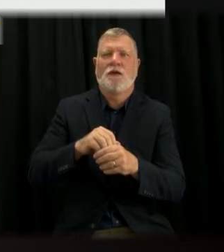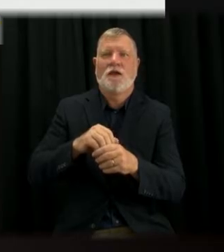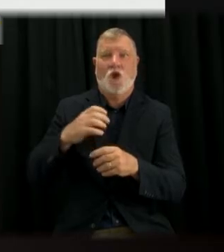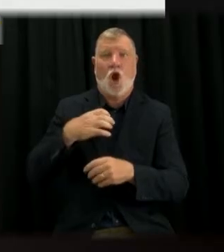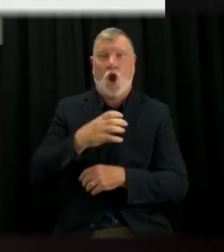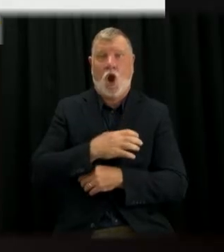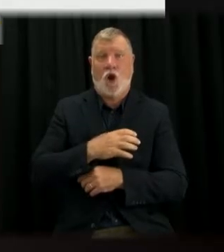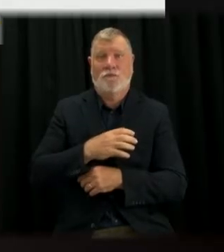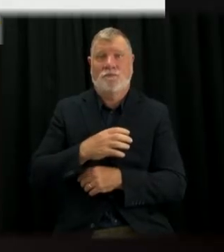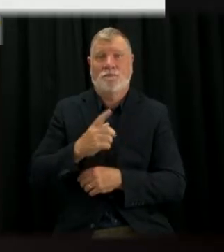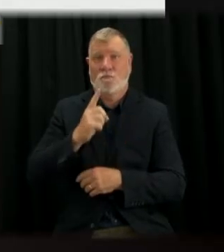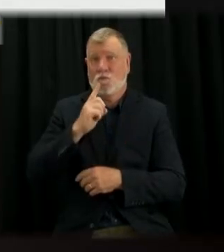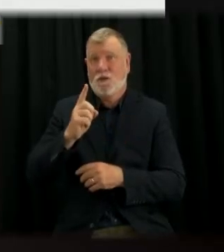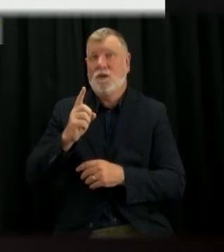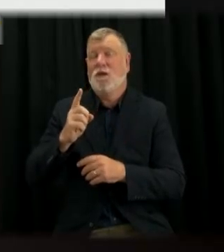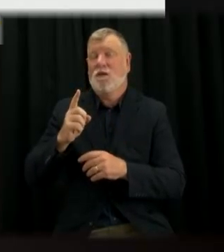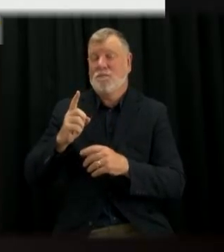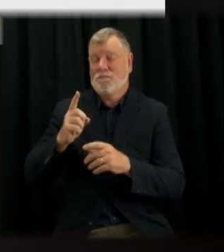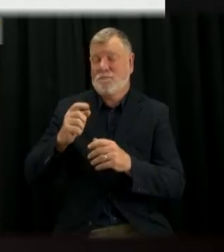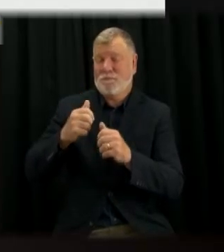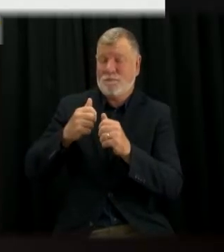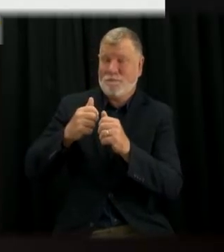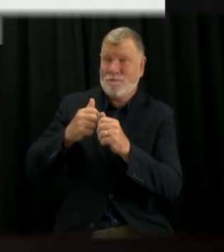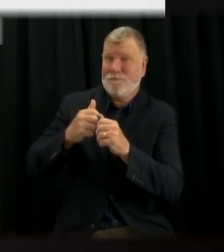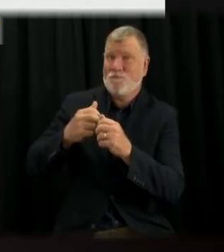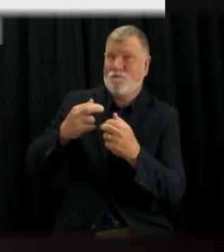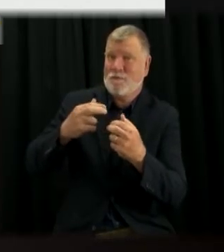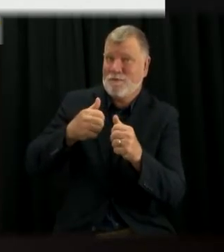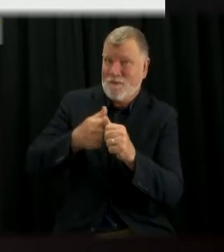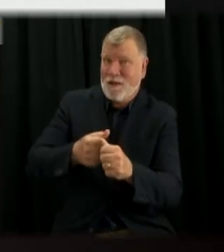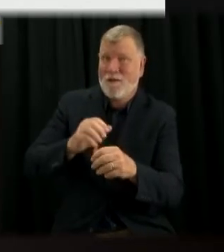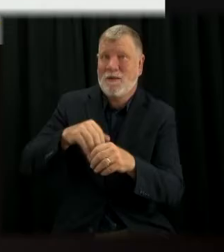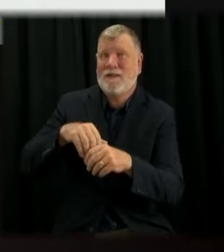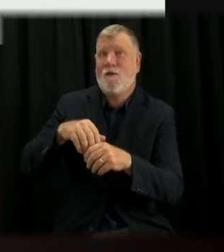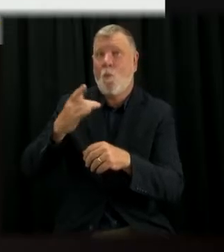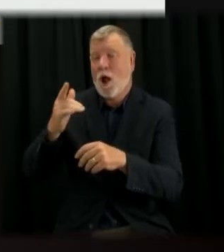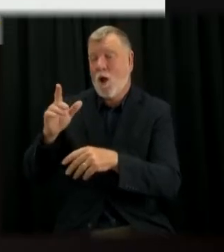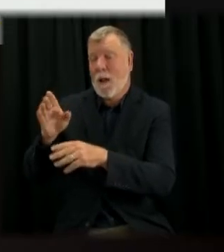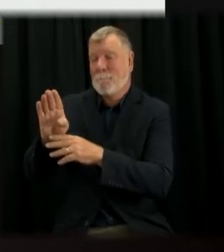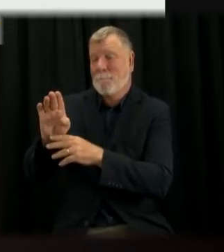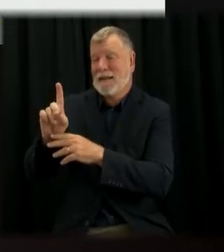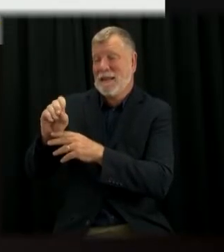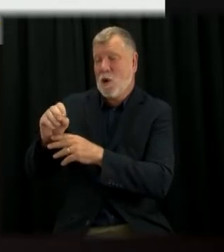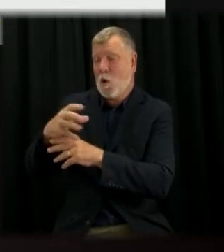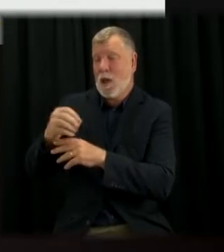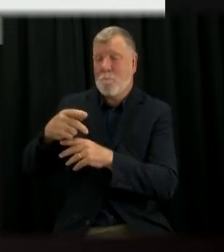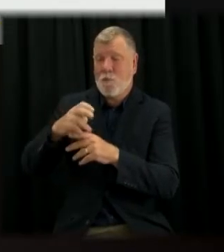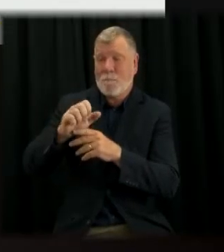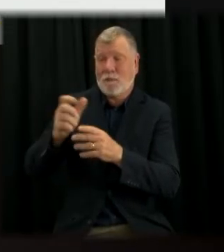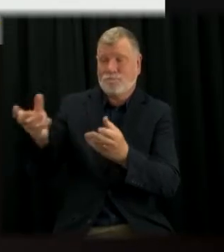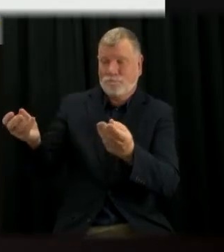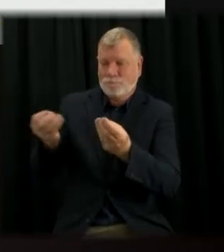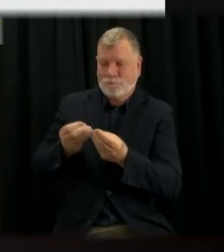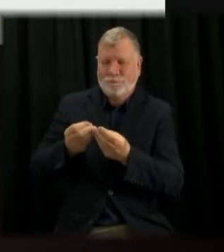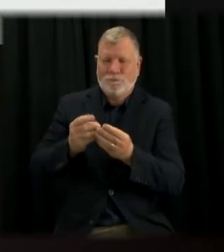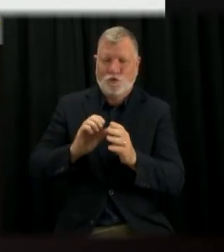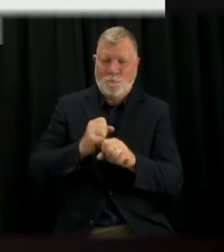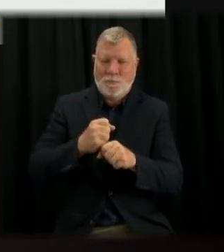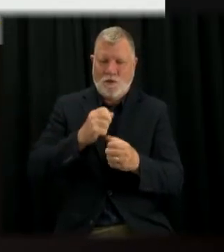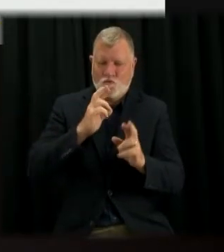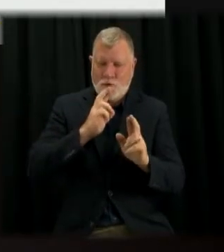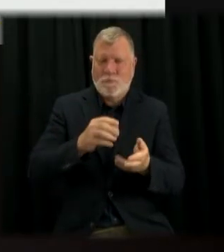que fue mandado por el gobierno depende del trabajo que realice el Banco de Desarrollo Económico. de fomento